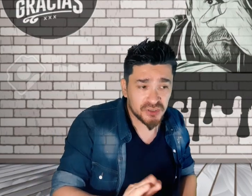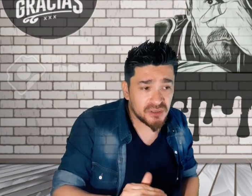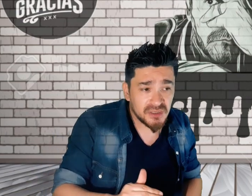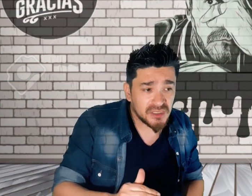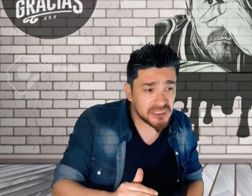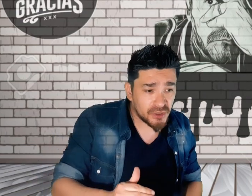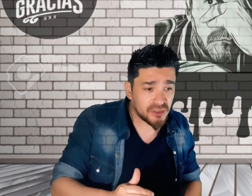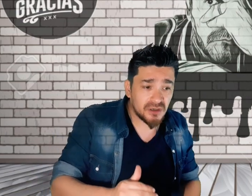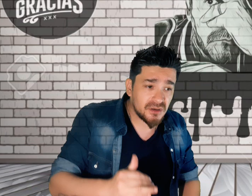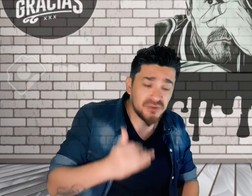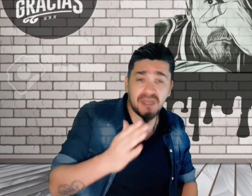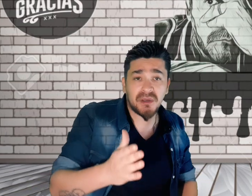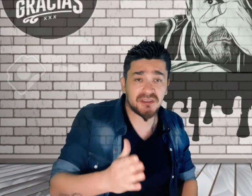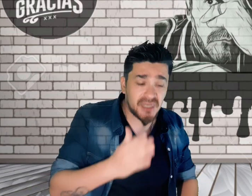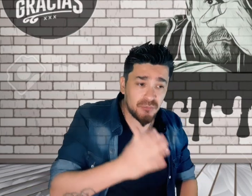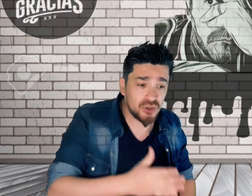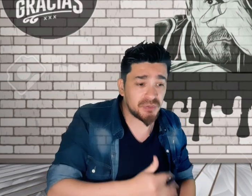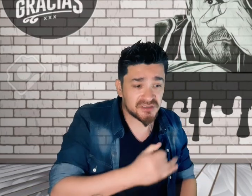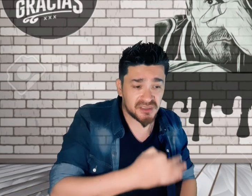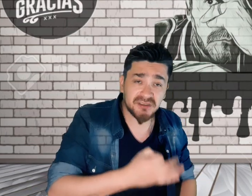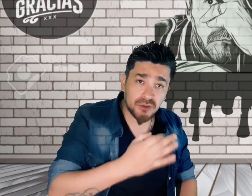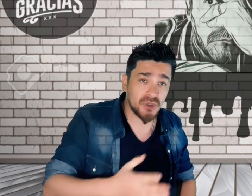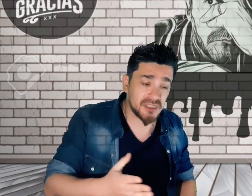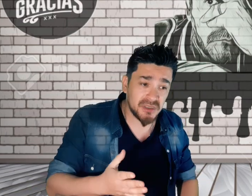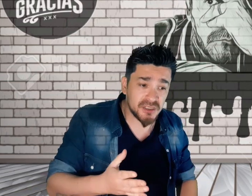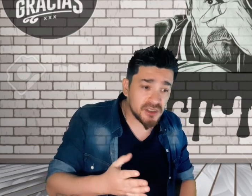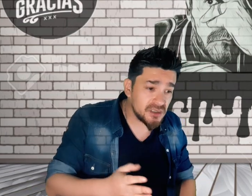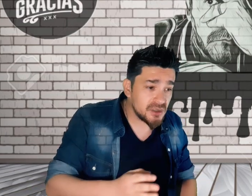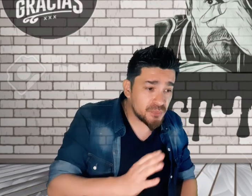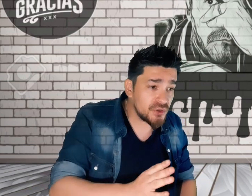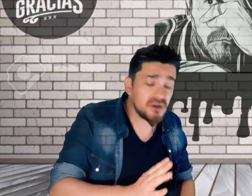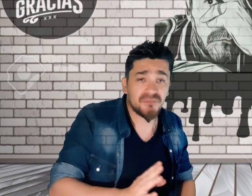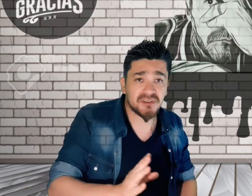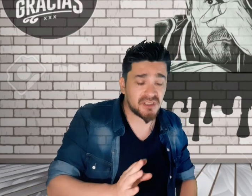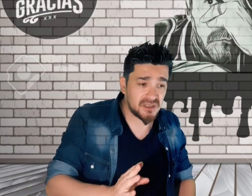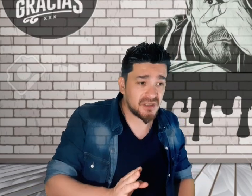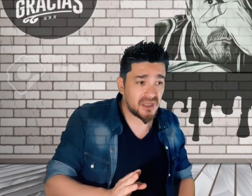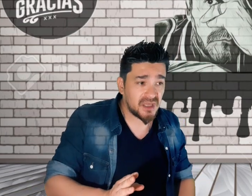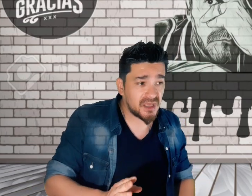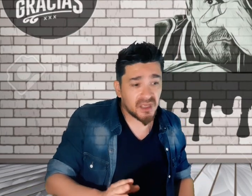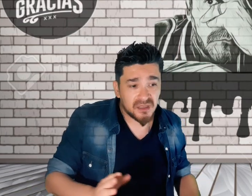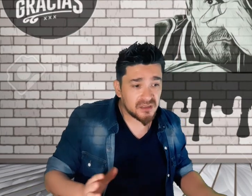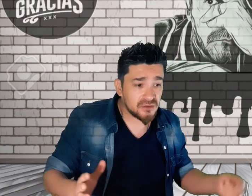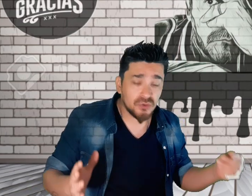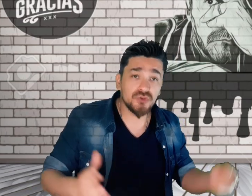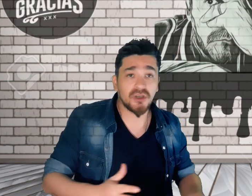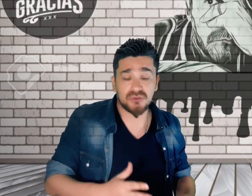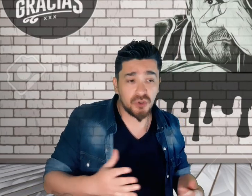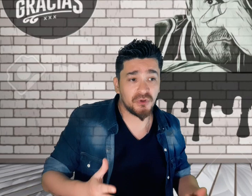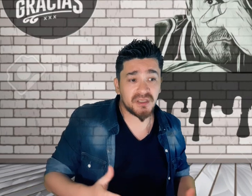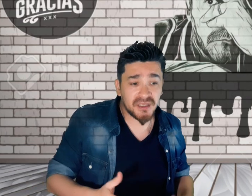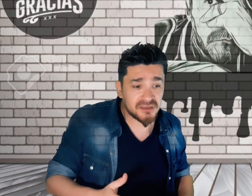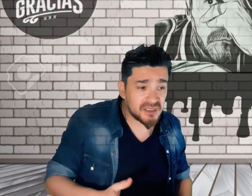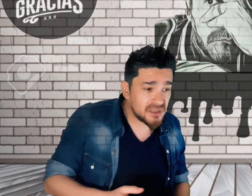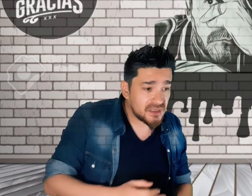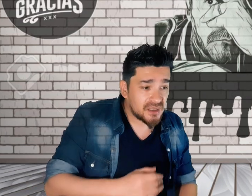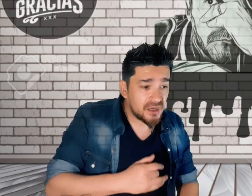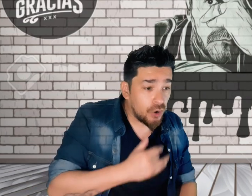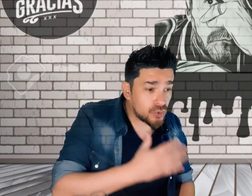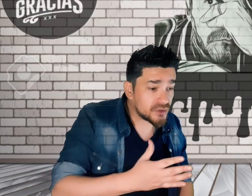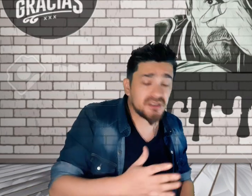el proyecto y bueno, finalmente AMLO, el presidente actual de México, pudo, sí, junto a su grupo de